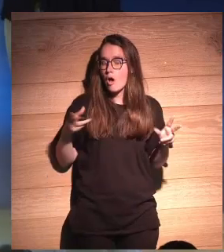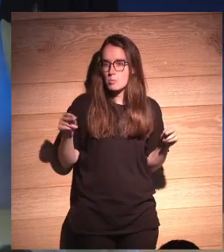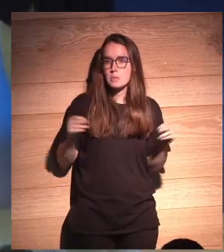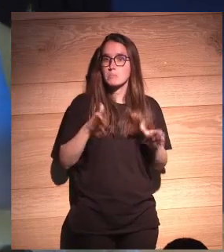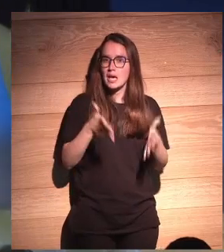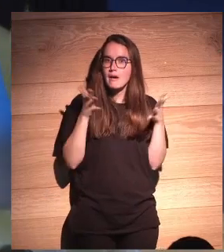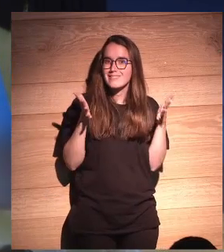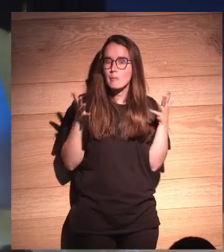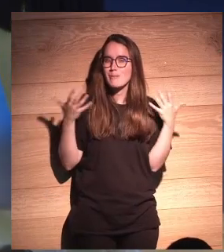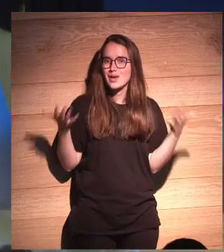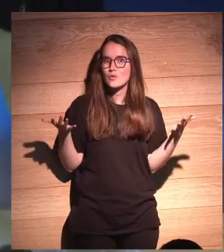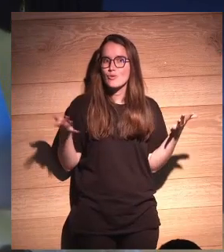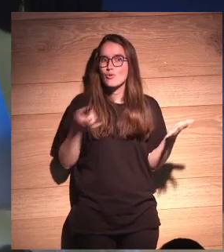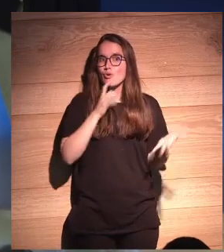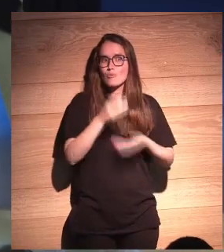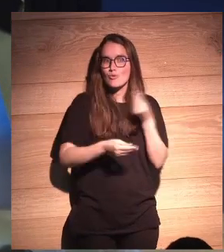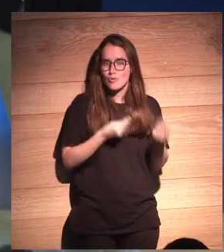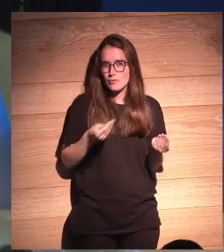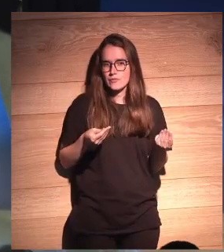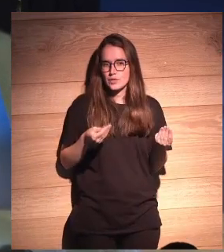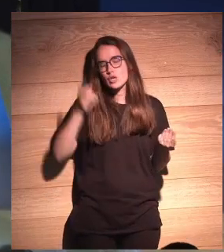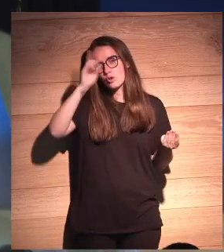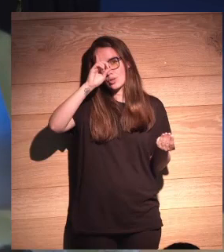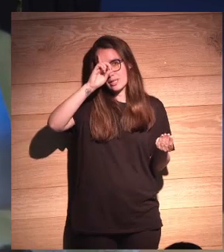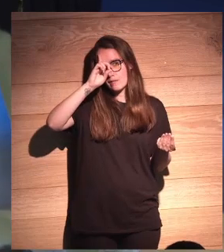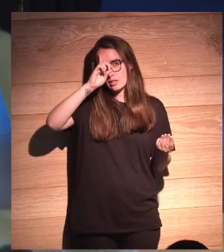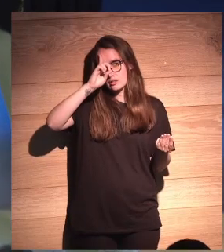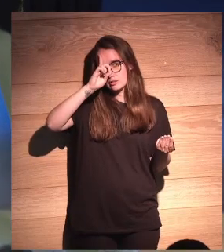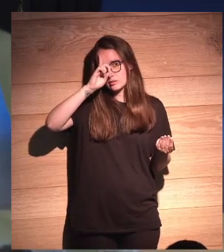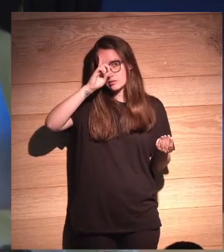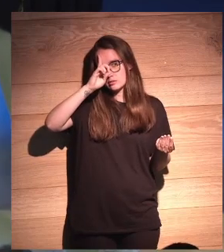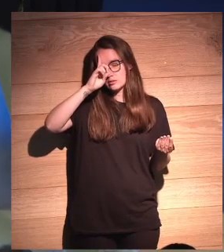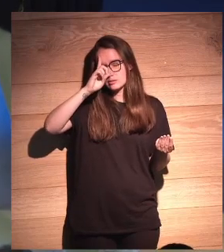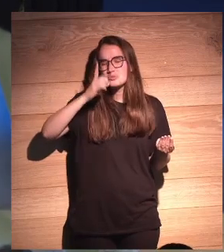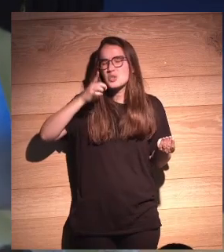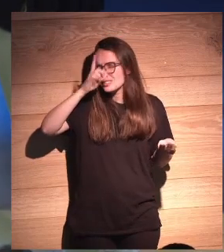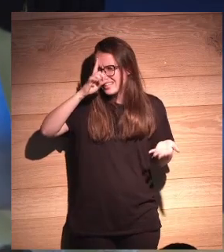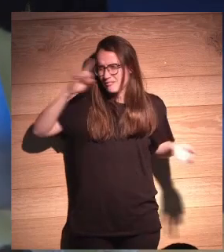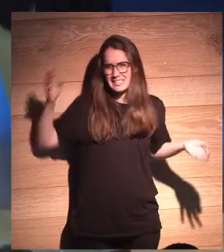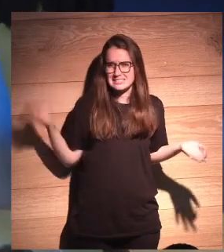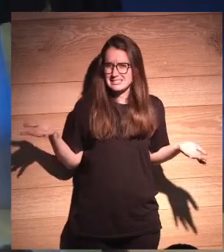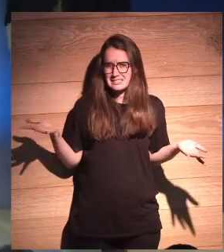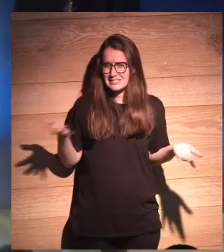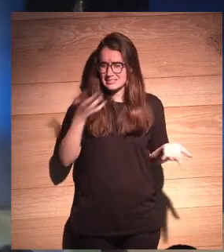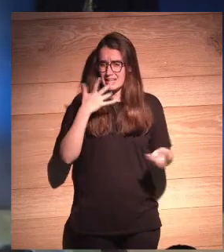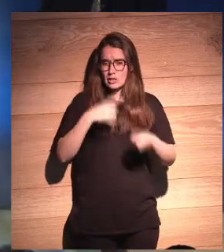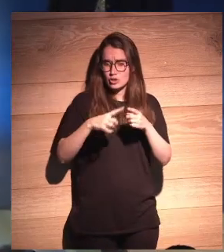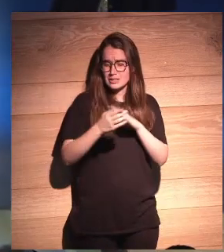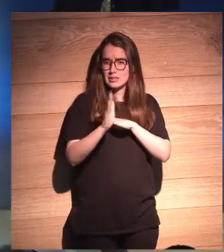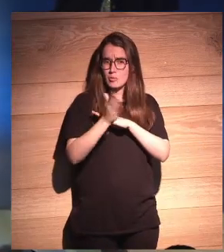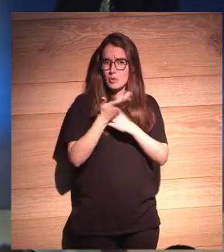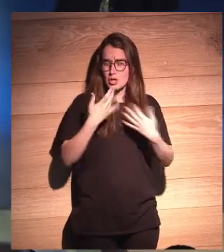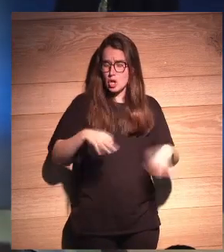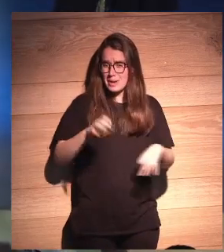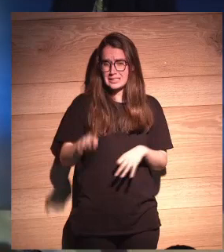me encanta, pero ¿cómo se hace? O sea, no sabes, te preguntan un contrato delante, no sabes si las cosas que te proponen